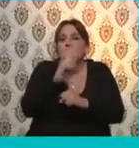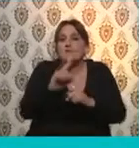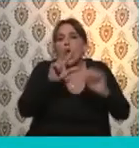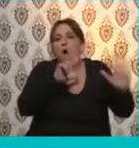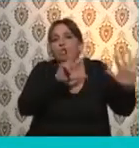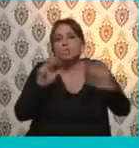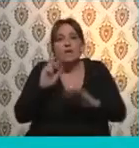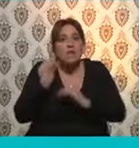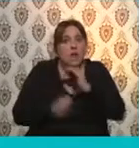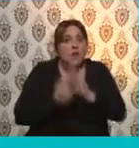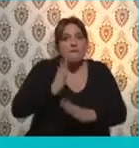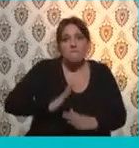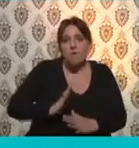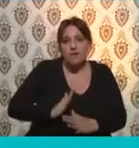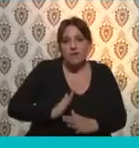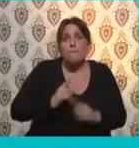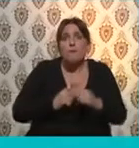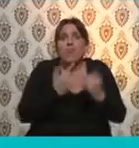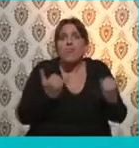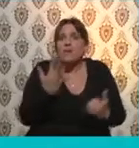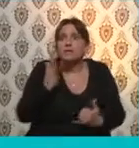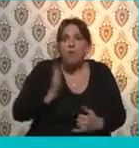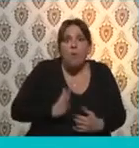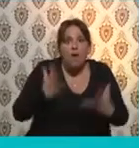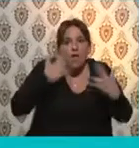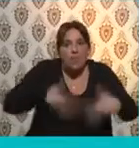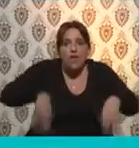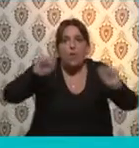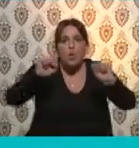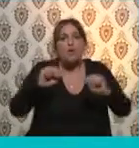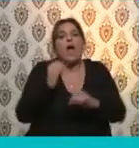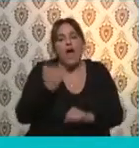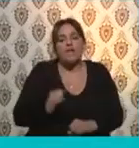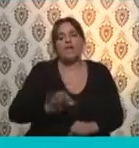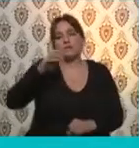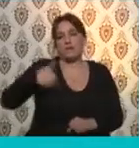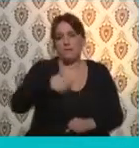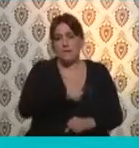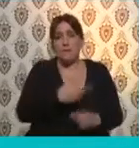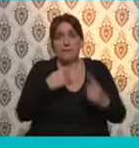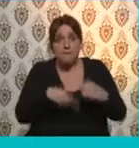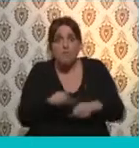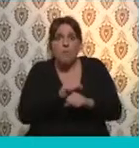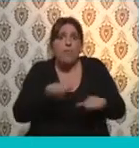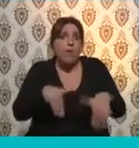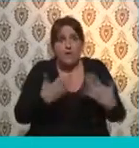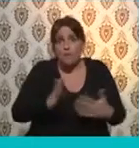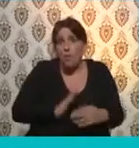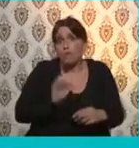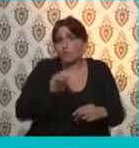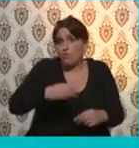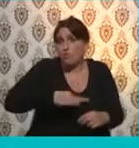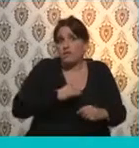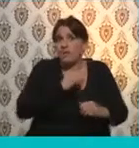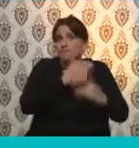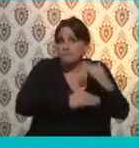que corresponde a 5 nuevos casos por día. Una de cada 10 mujeres podría desarrollar cáncer de mama a lo largo de su vida. Y por